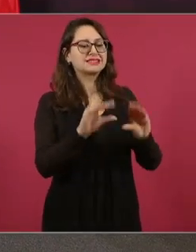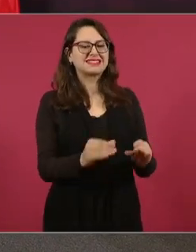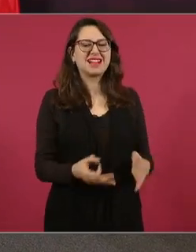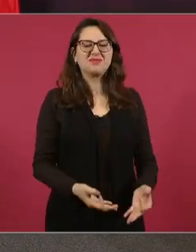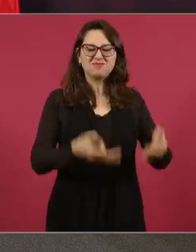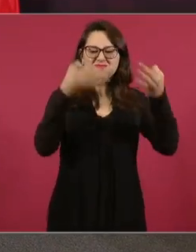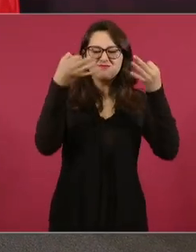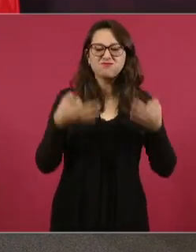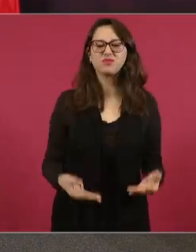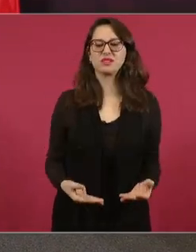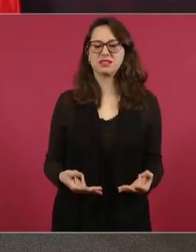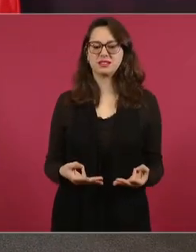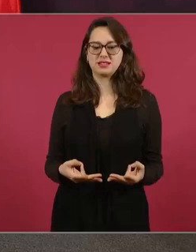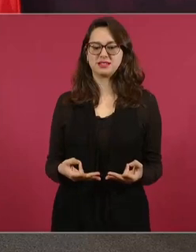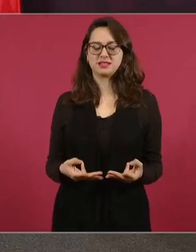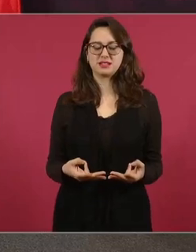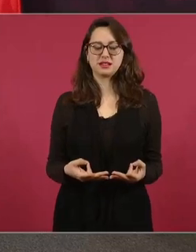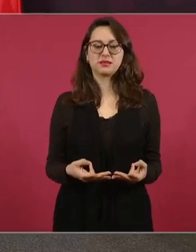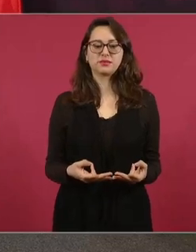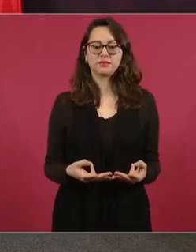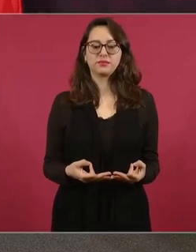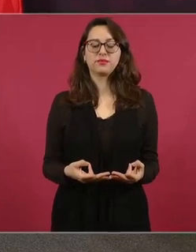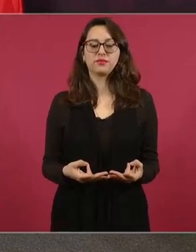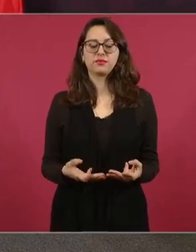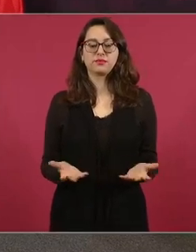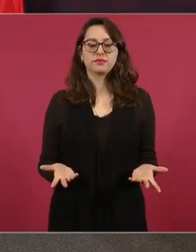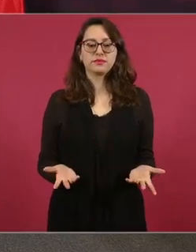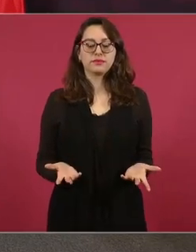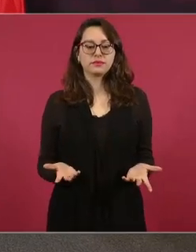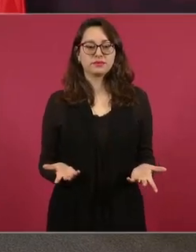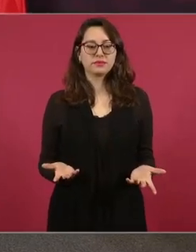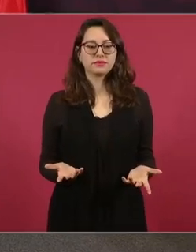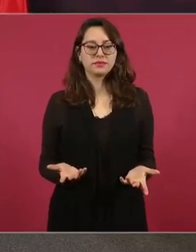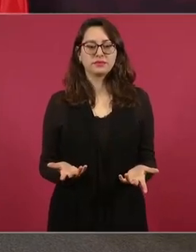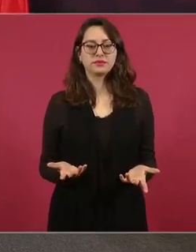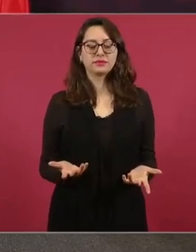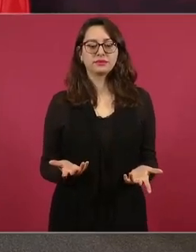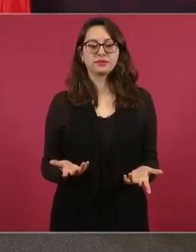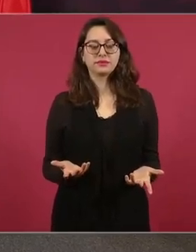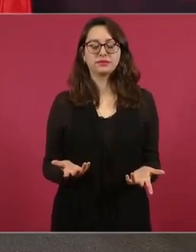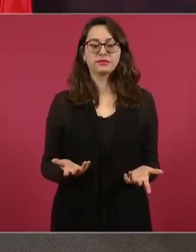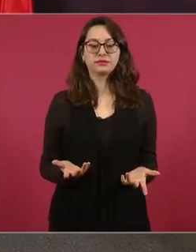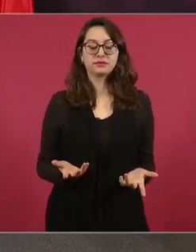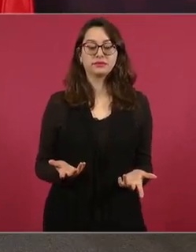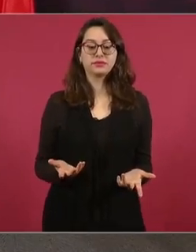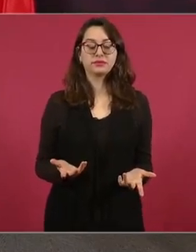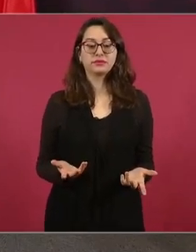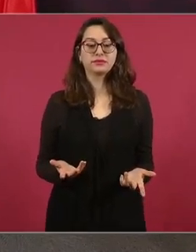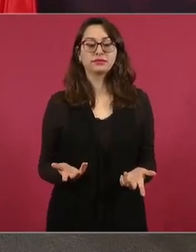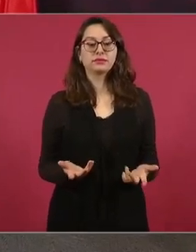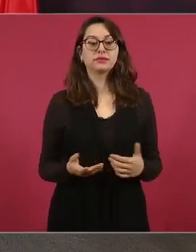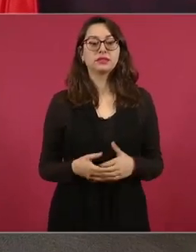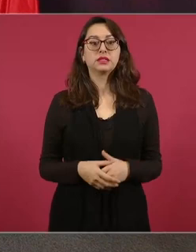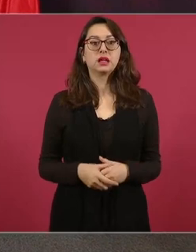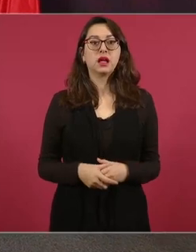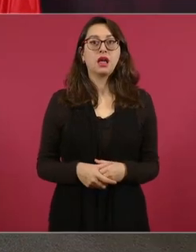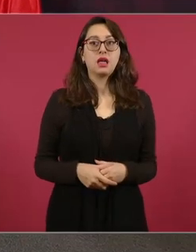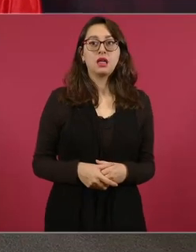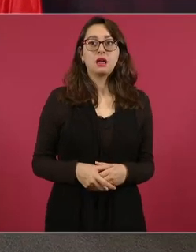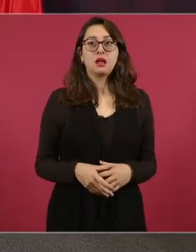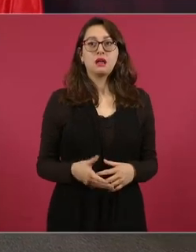de personal, la gente en la última encuesta